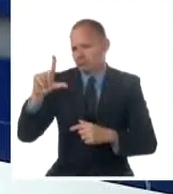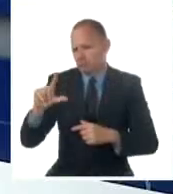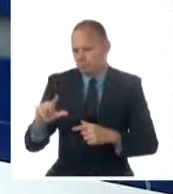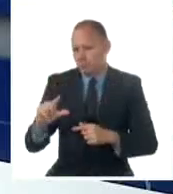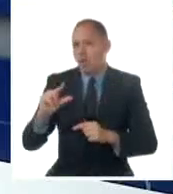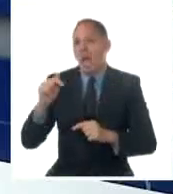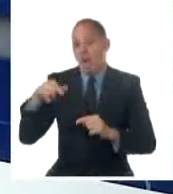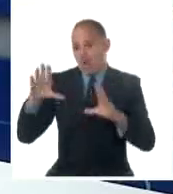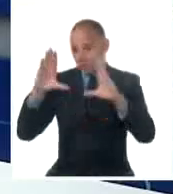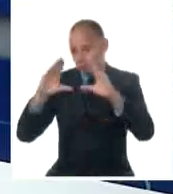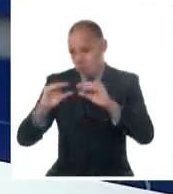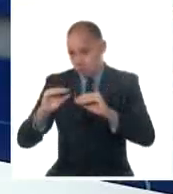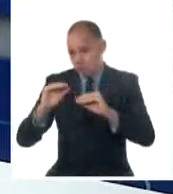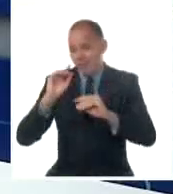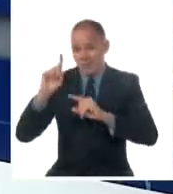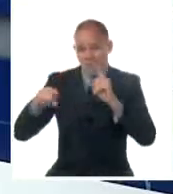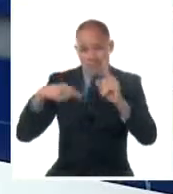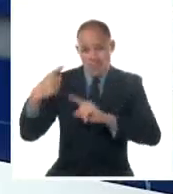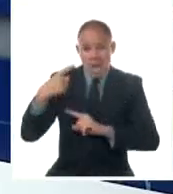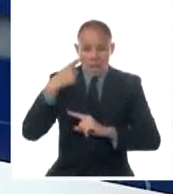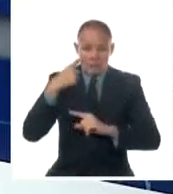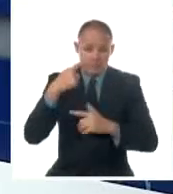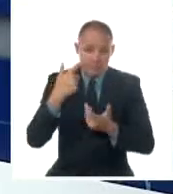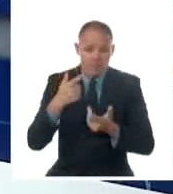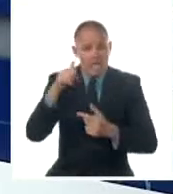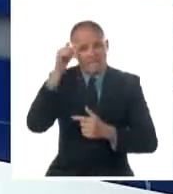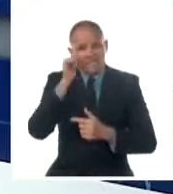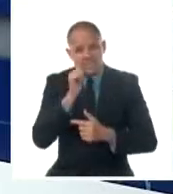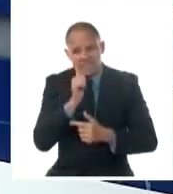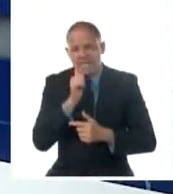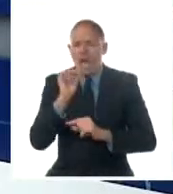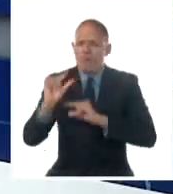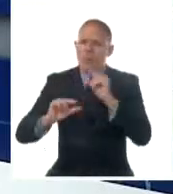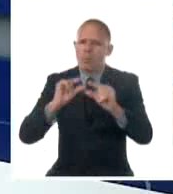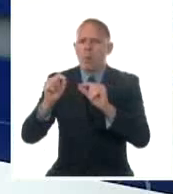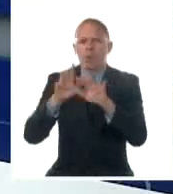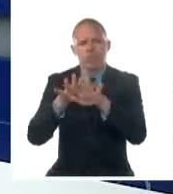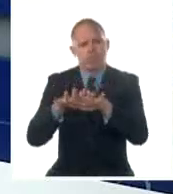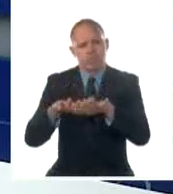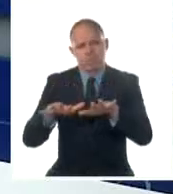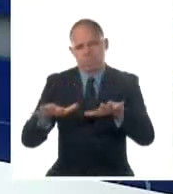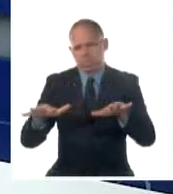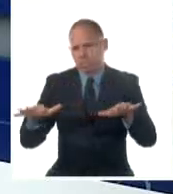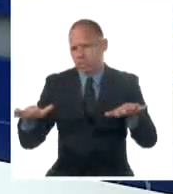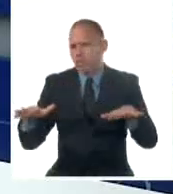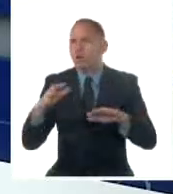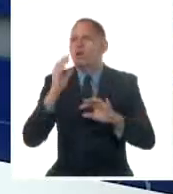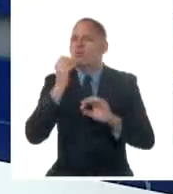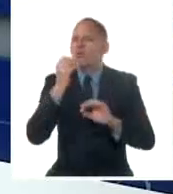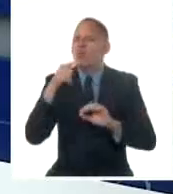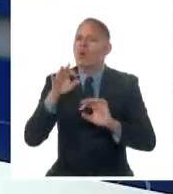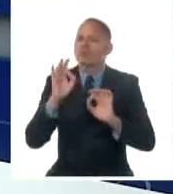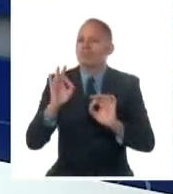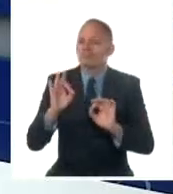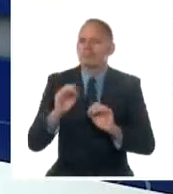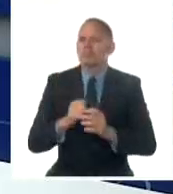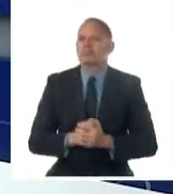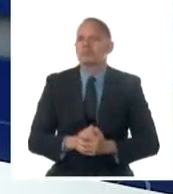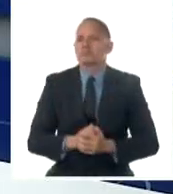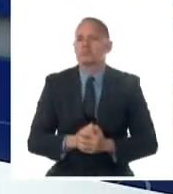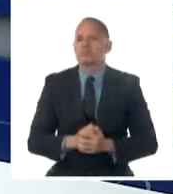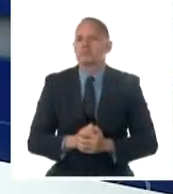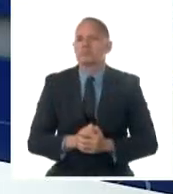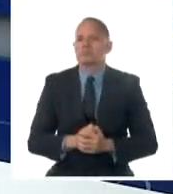la noche y en baja remanente durante el sábado en aguas del sudeste del Golfo de México, en los mares al norte de la región occidental de